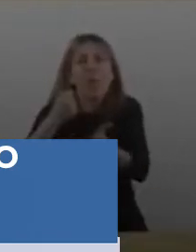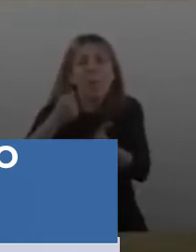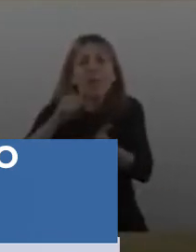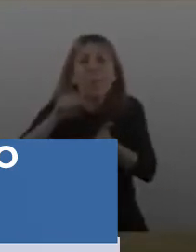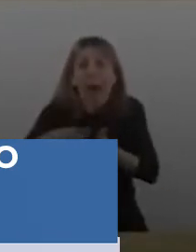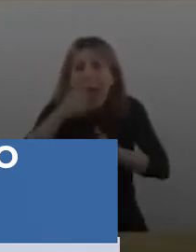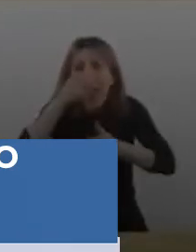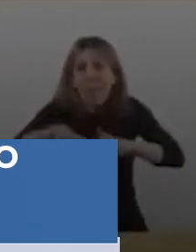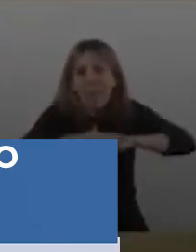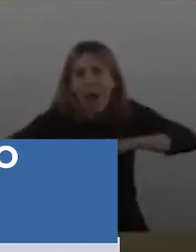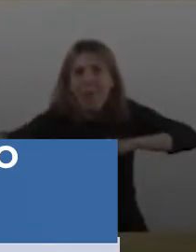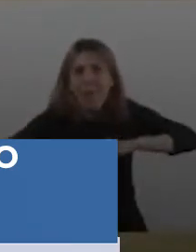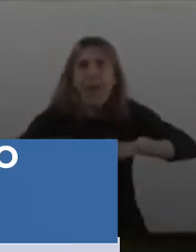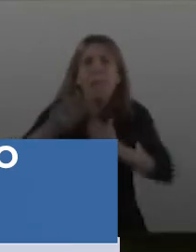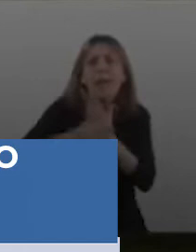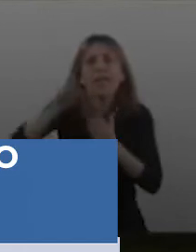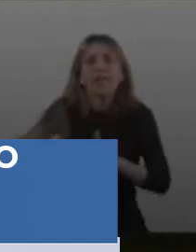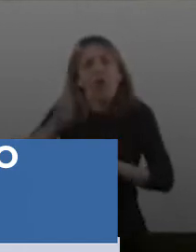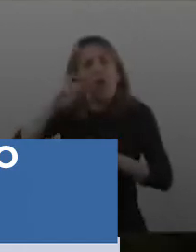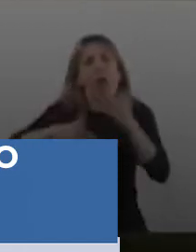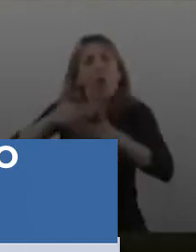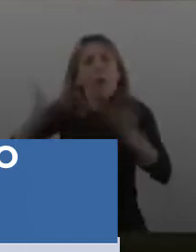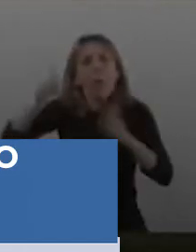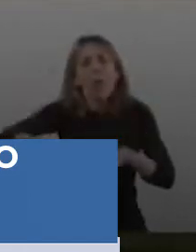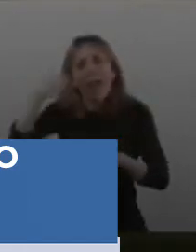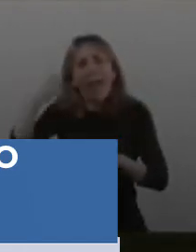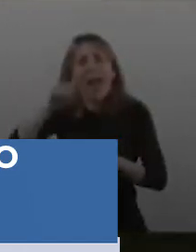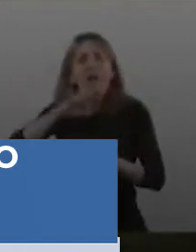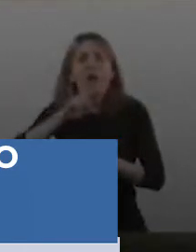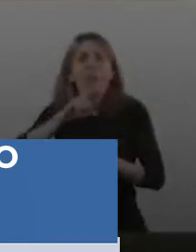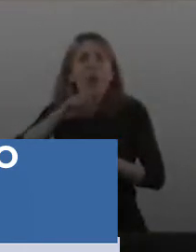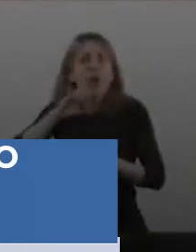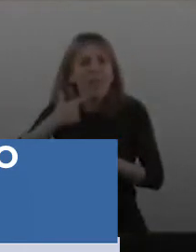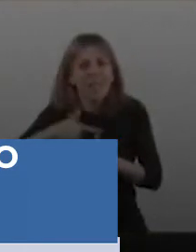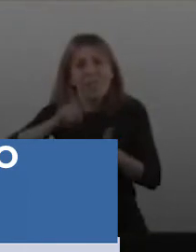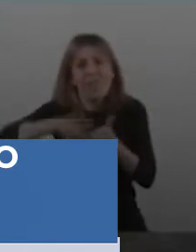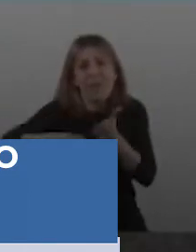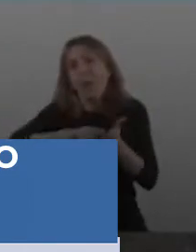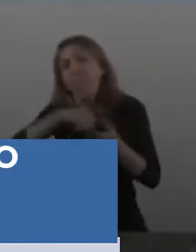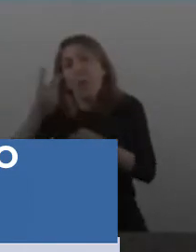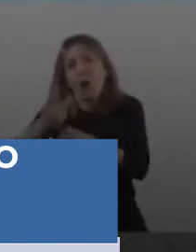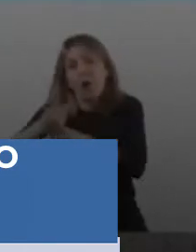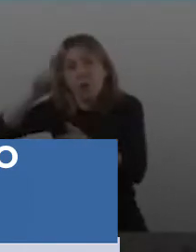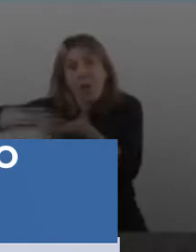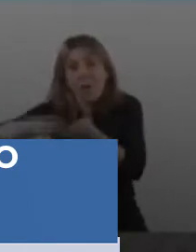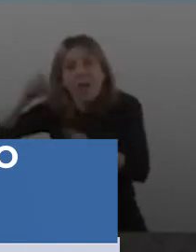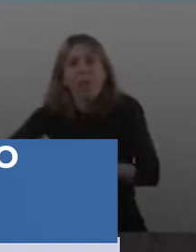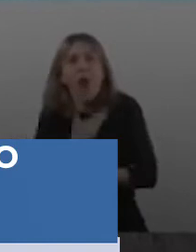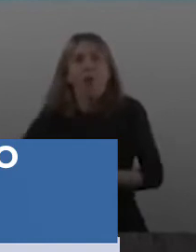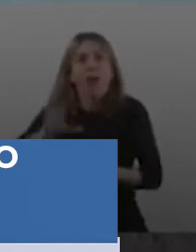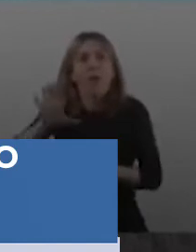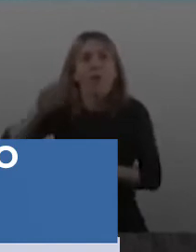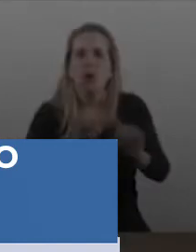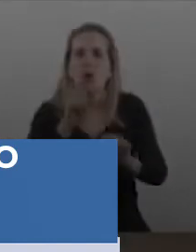pandemia, la verdad, no merecen nuestro afecto. La pandemia, poco a poco, se